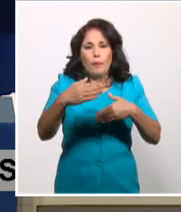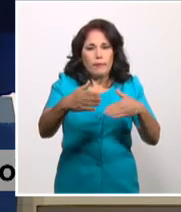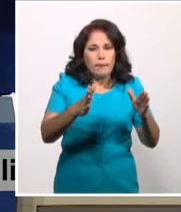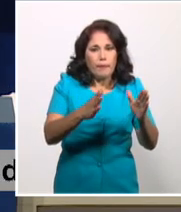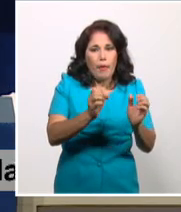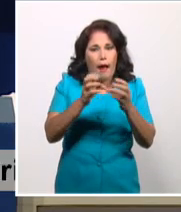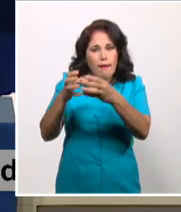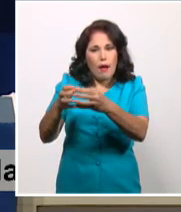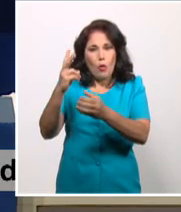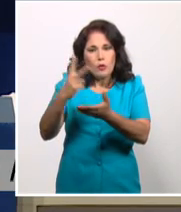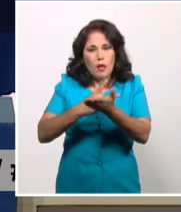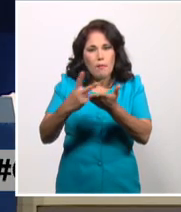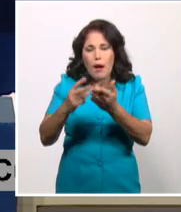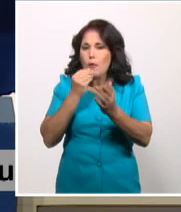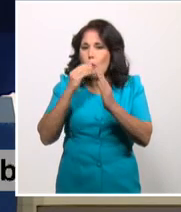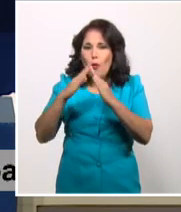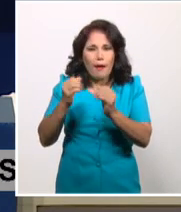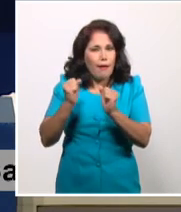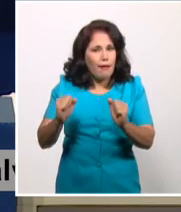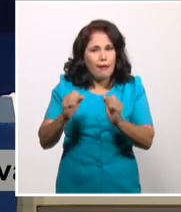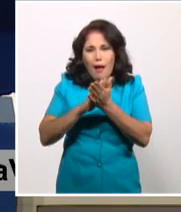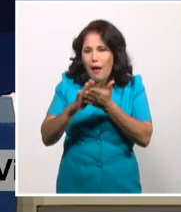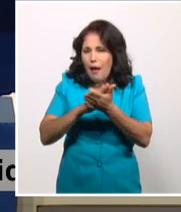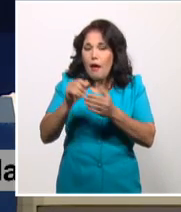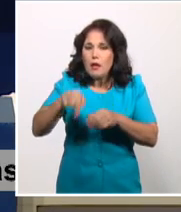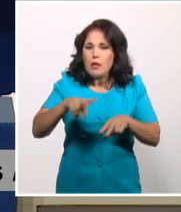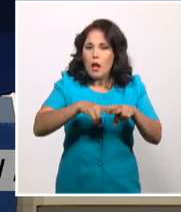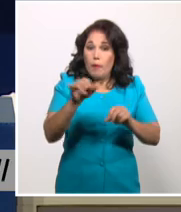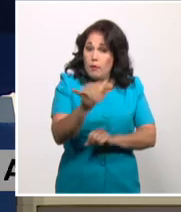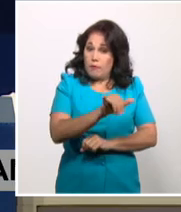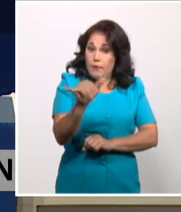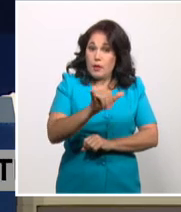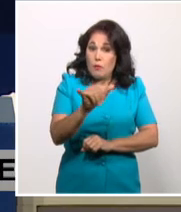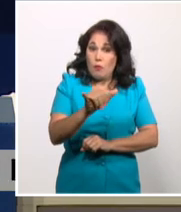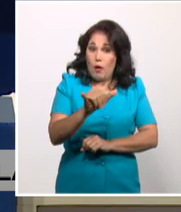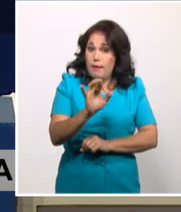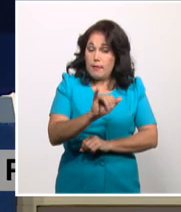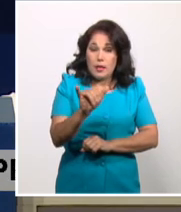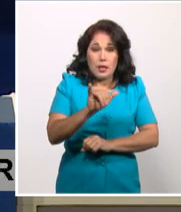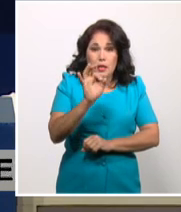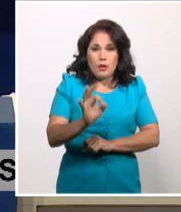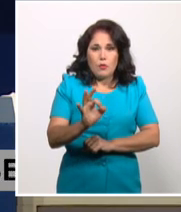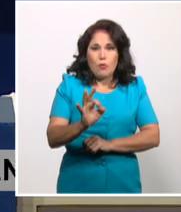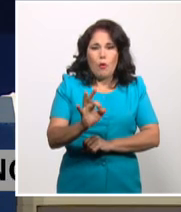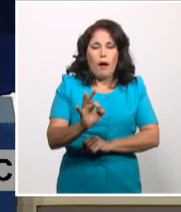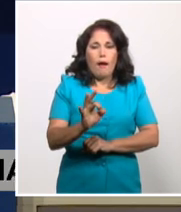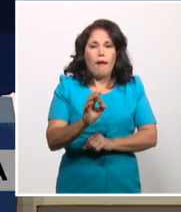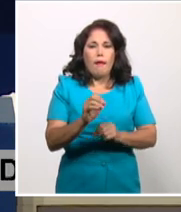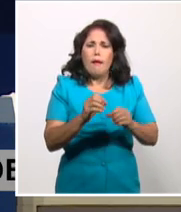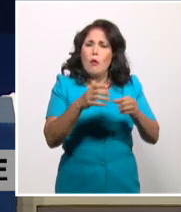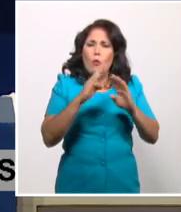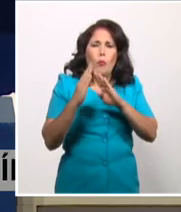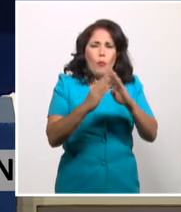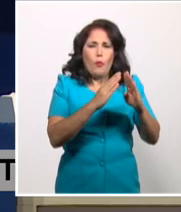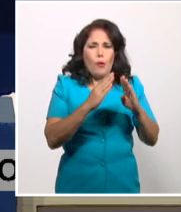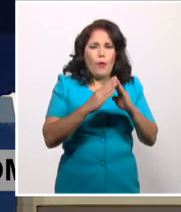más estrechas, como se hizo aquí en La Habana con el Carmelo, o sea, el Consejo